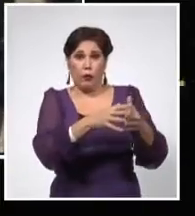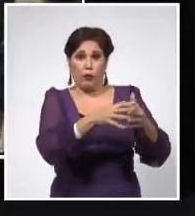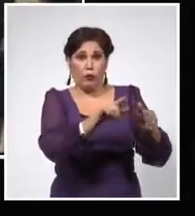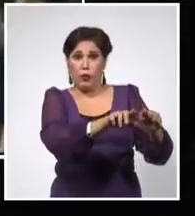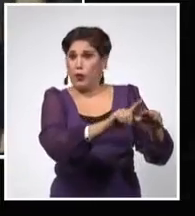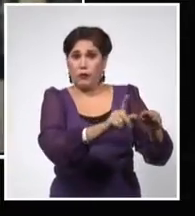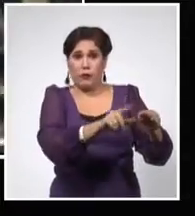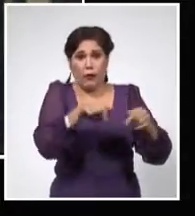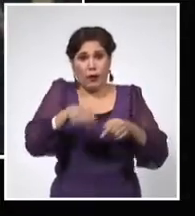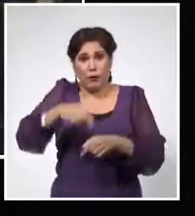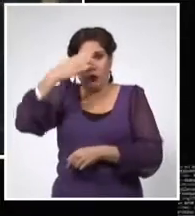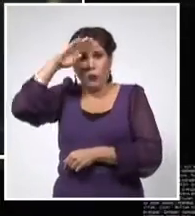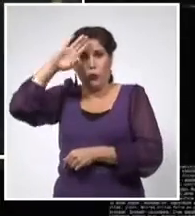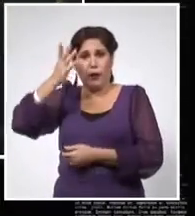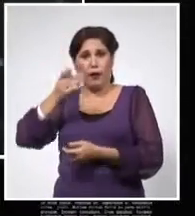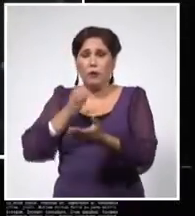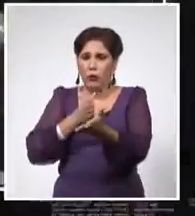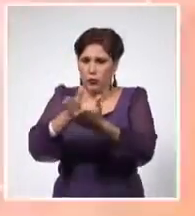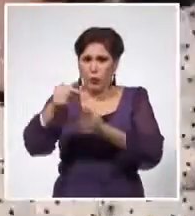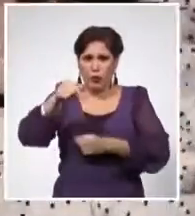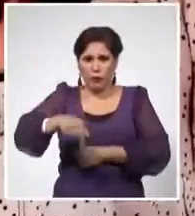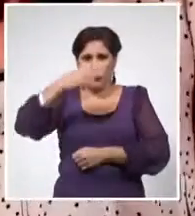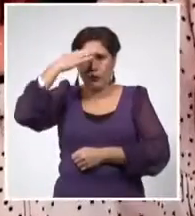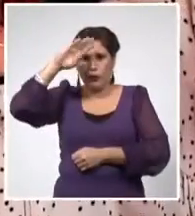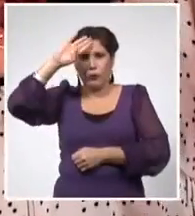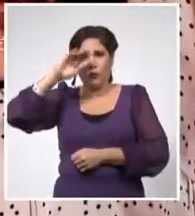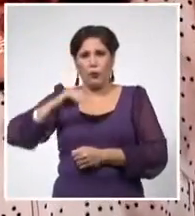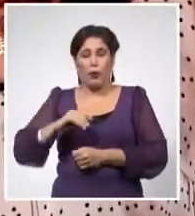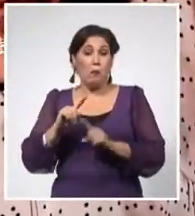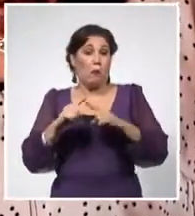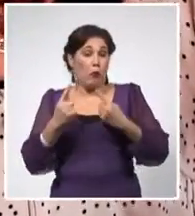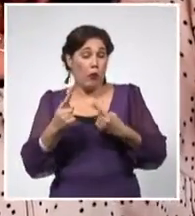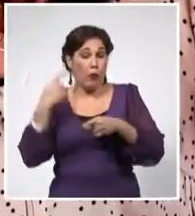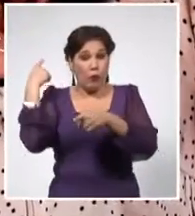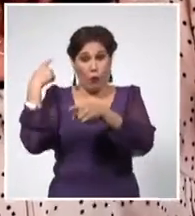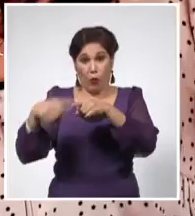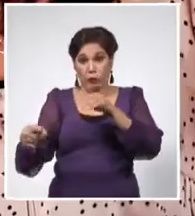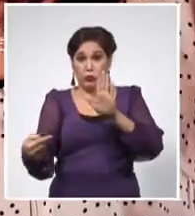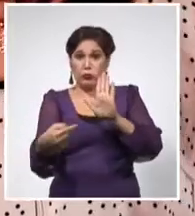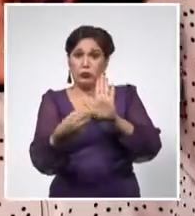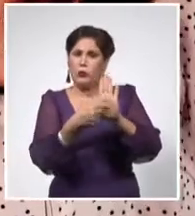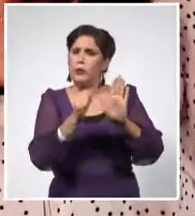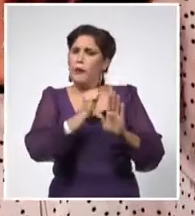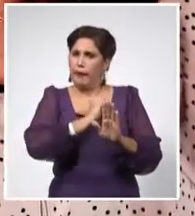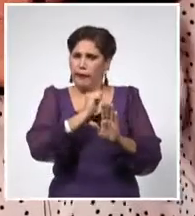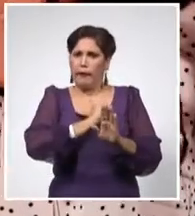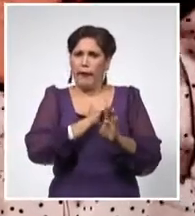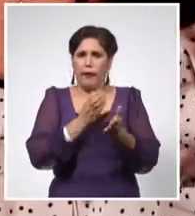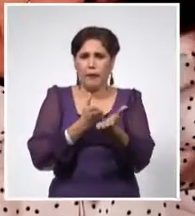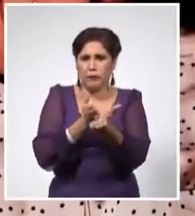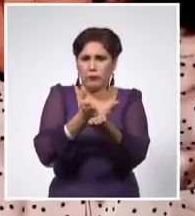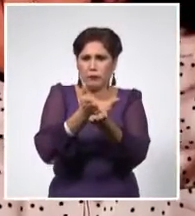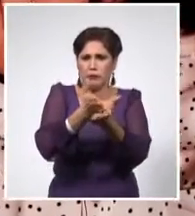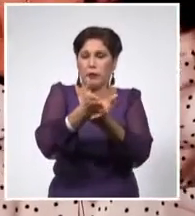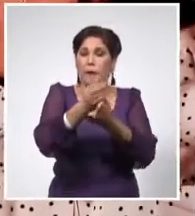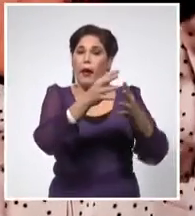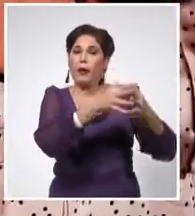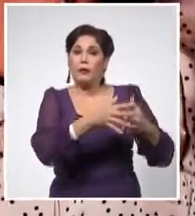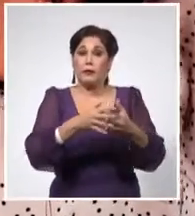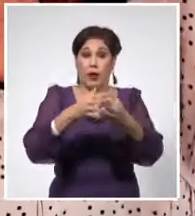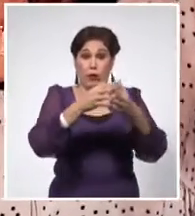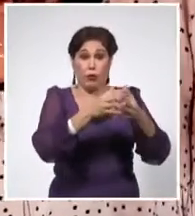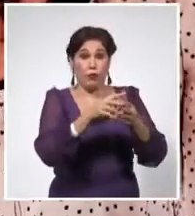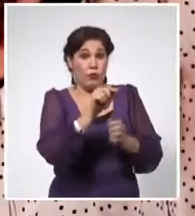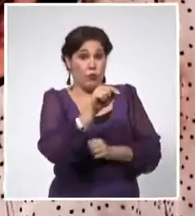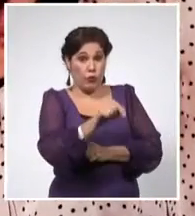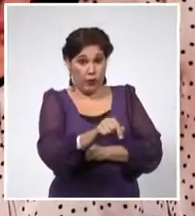que estaban en Cuba y continúan estando en Cuba, y porque además se pretende encauzar en Estados Unidos,